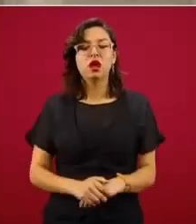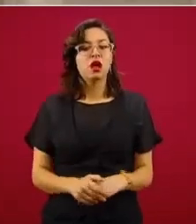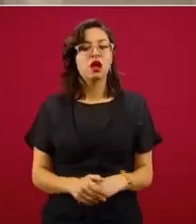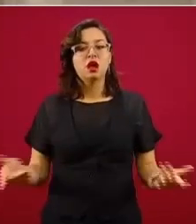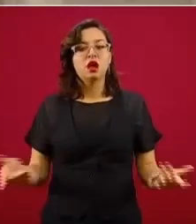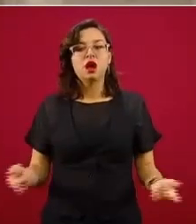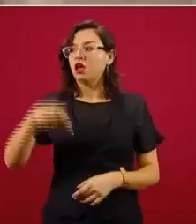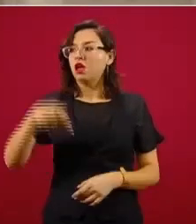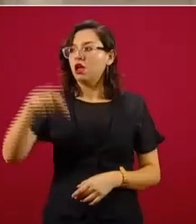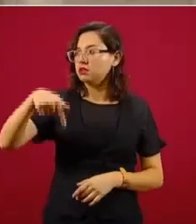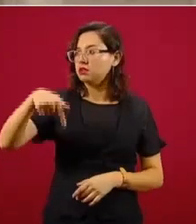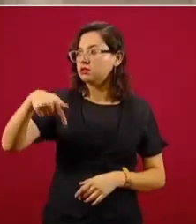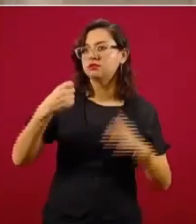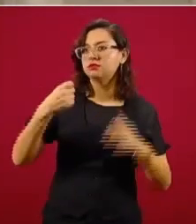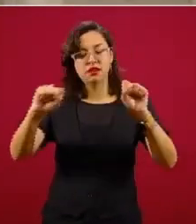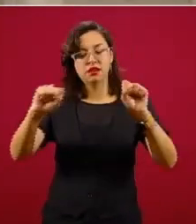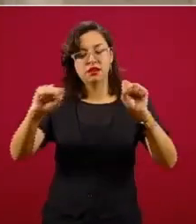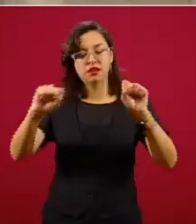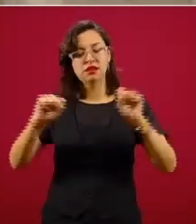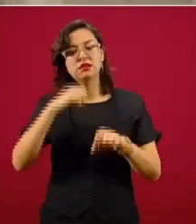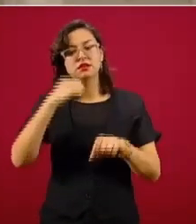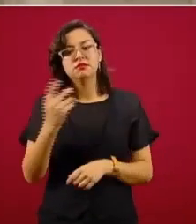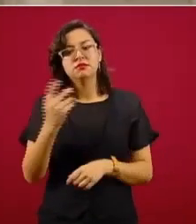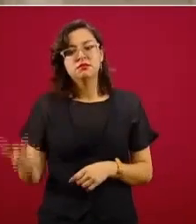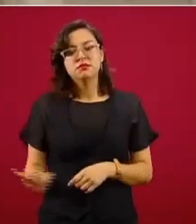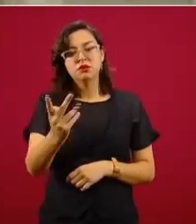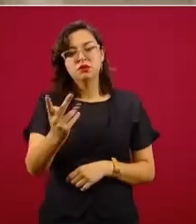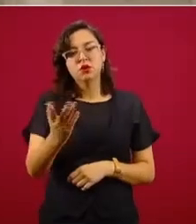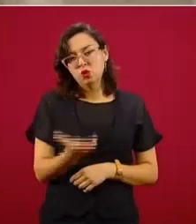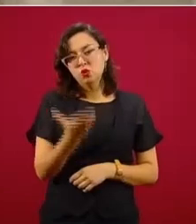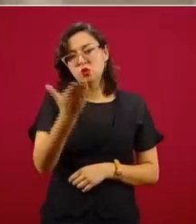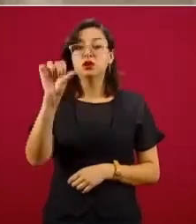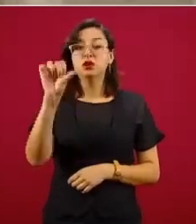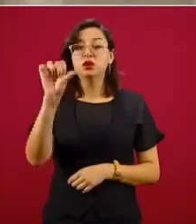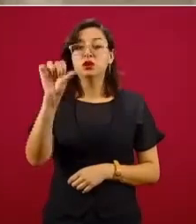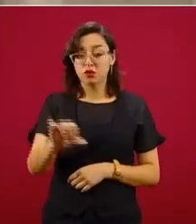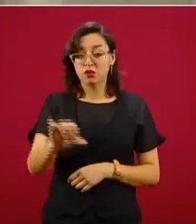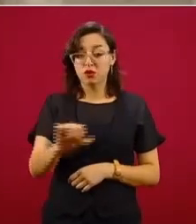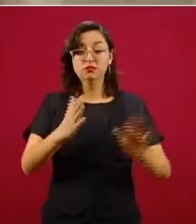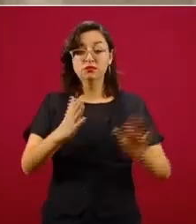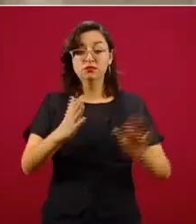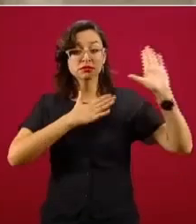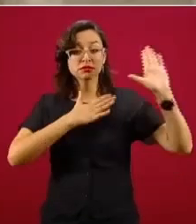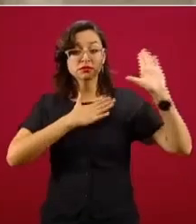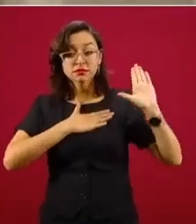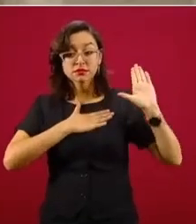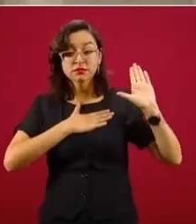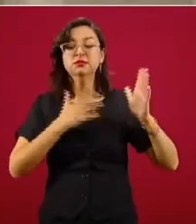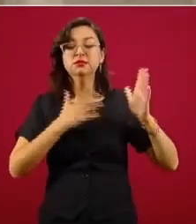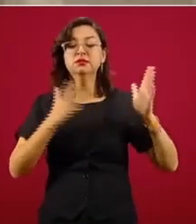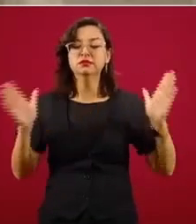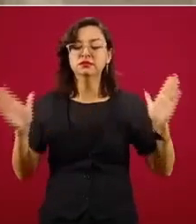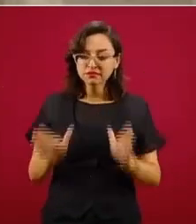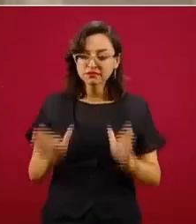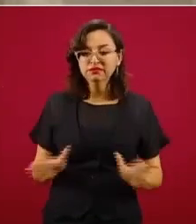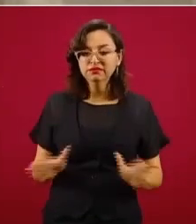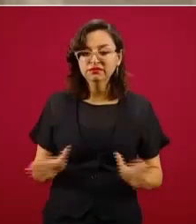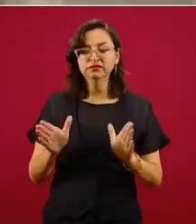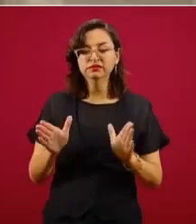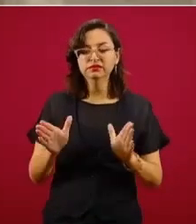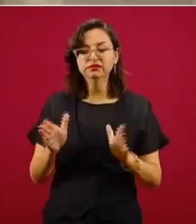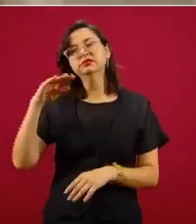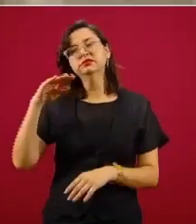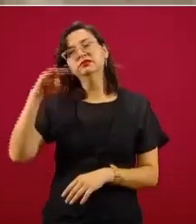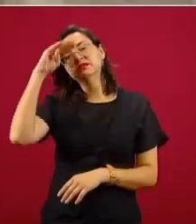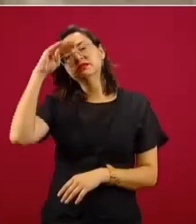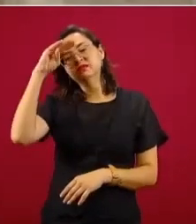de conferencia de prensa quisiera preguntarle si usted se podría comprometer hoy aquí a impulsar, ya sea por lo menos